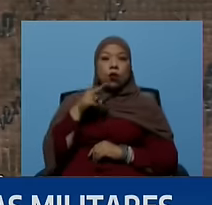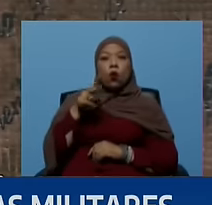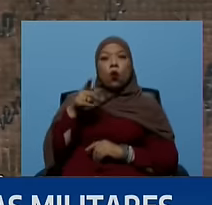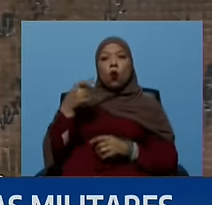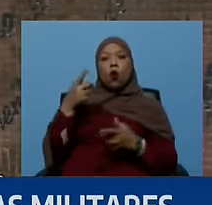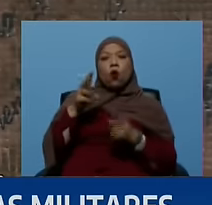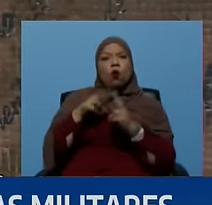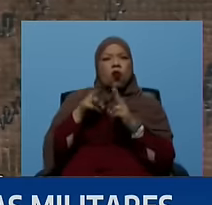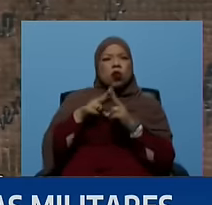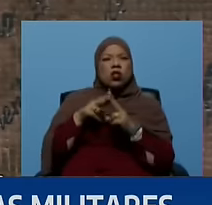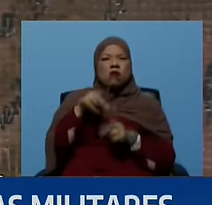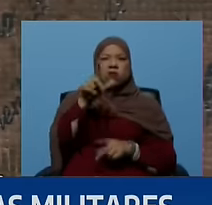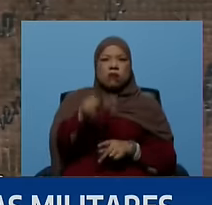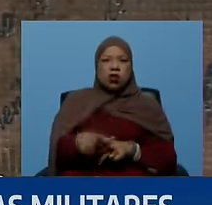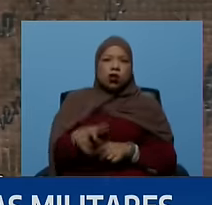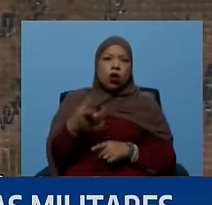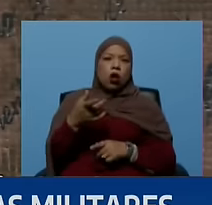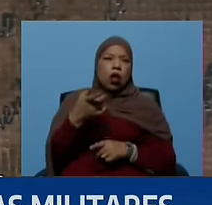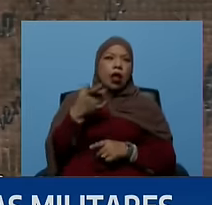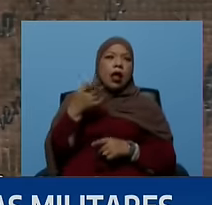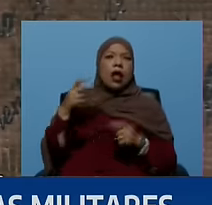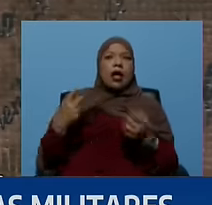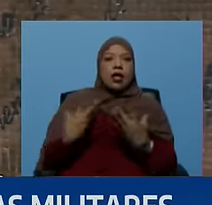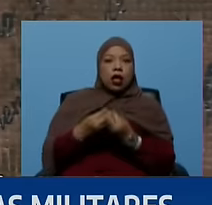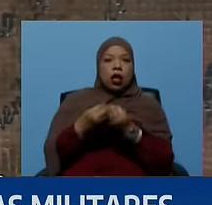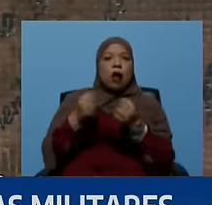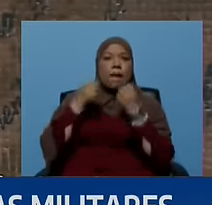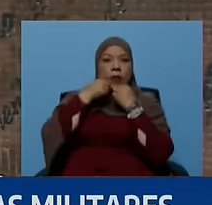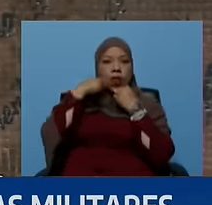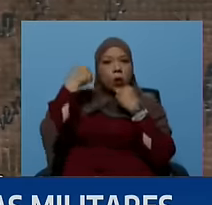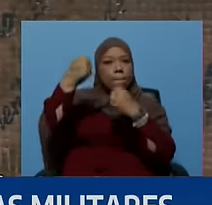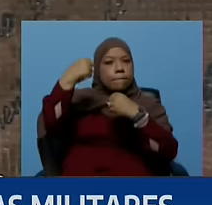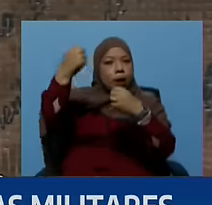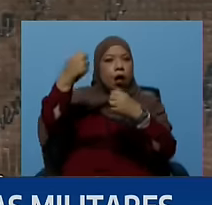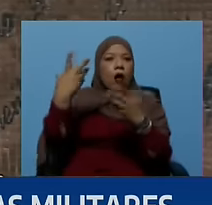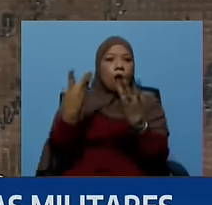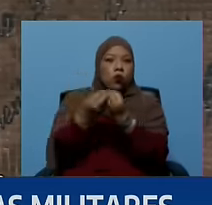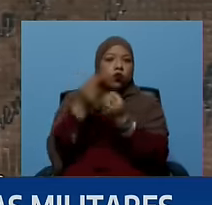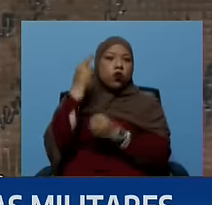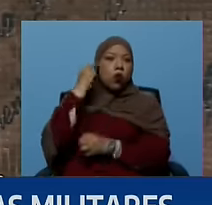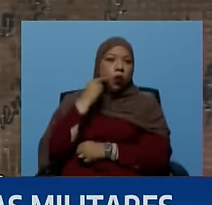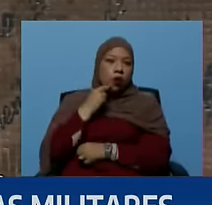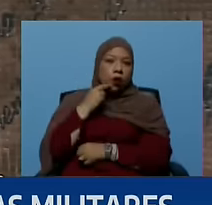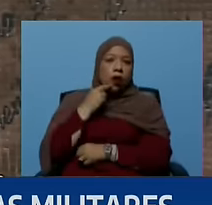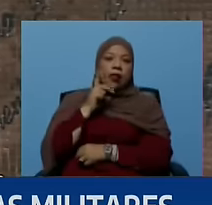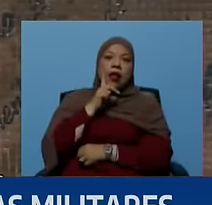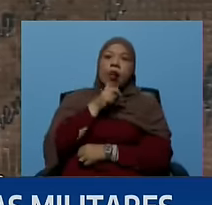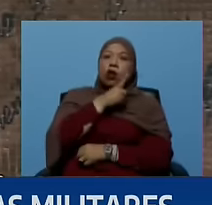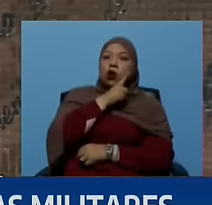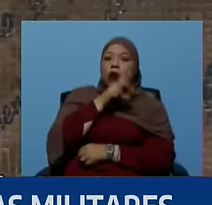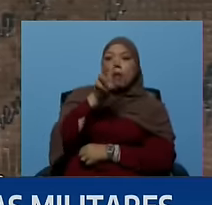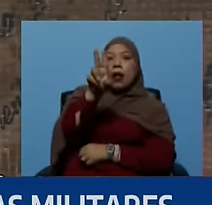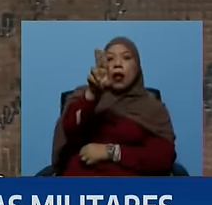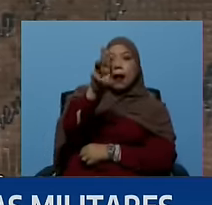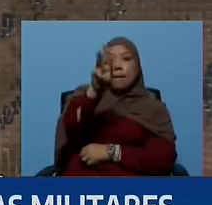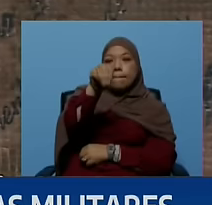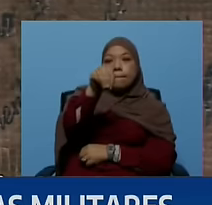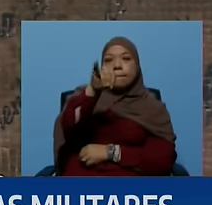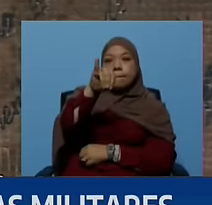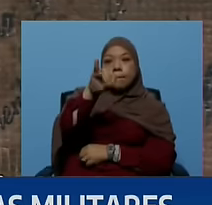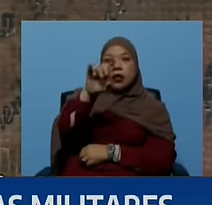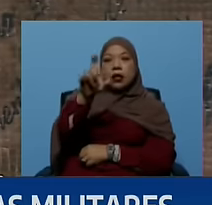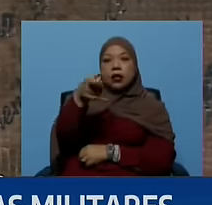poco conocido profesor fragosa poco estudiado viceministros de